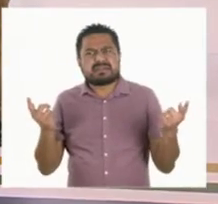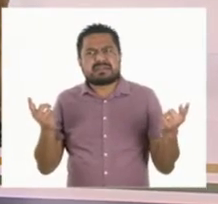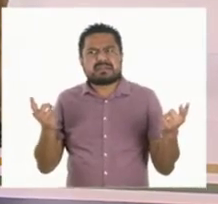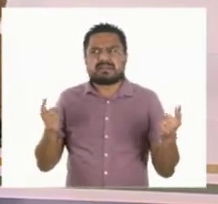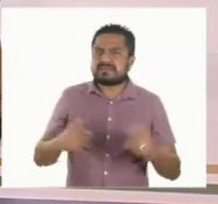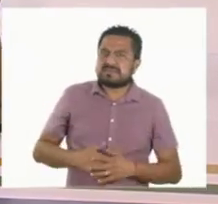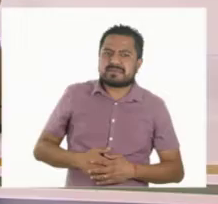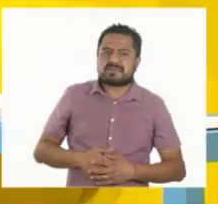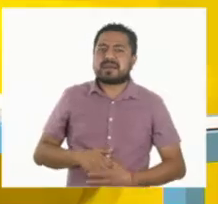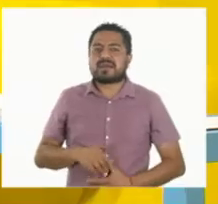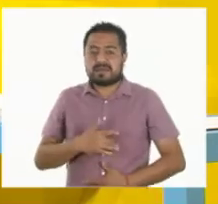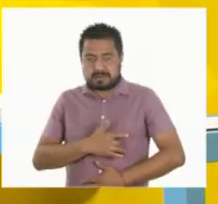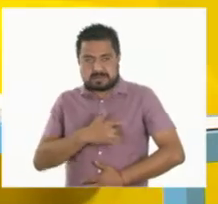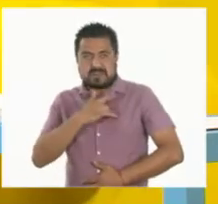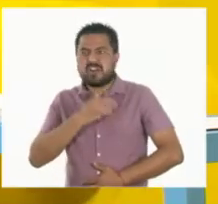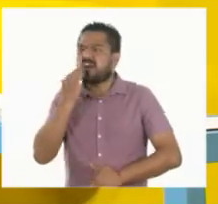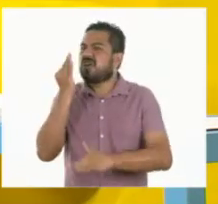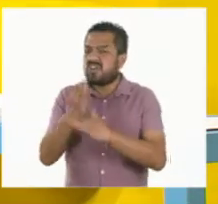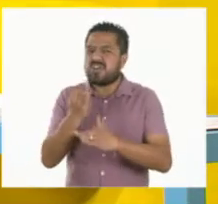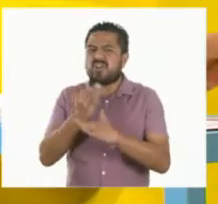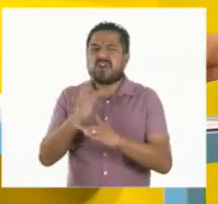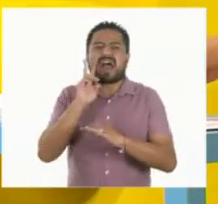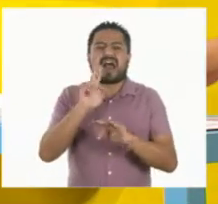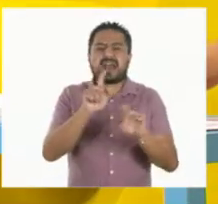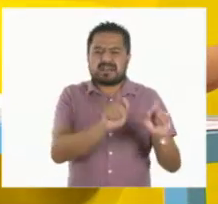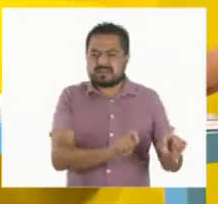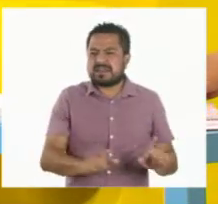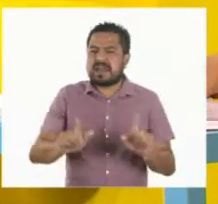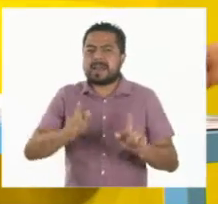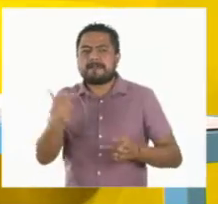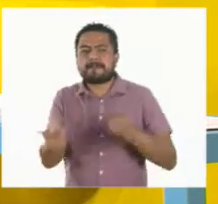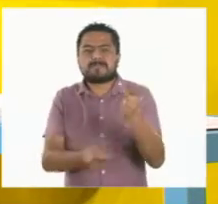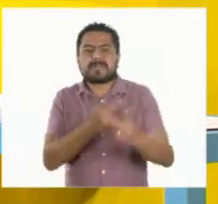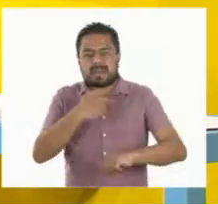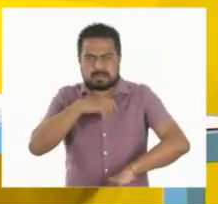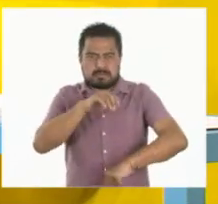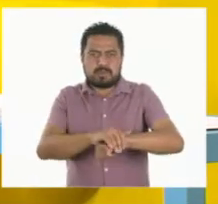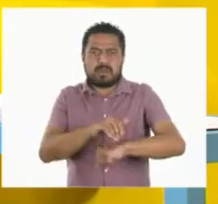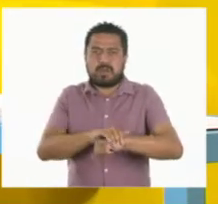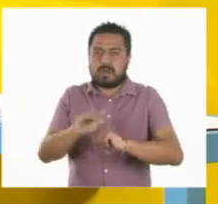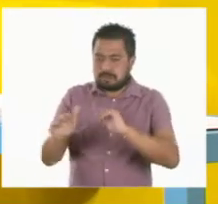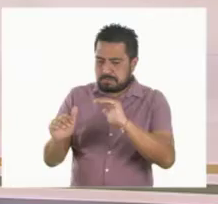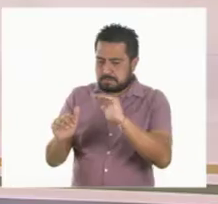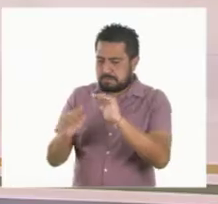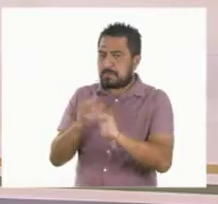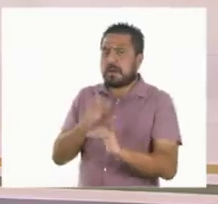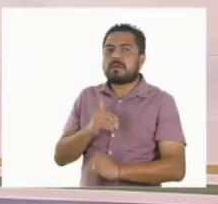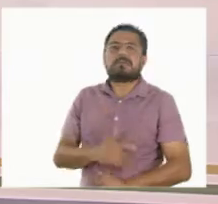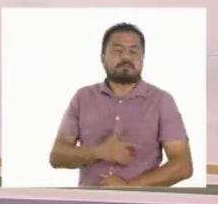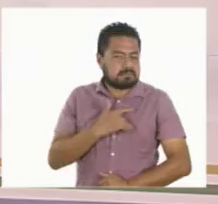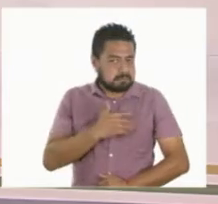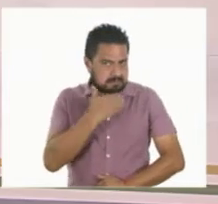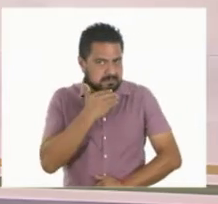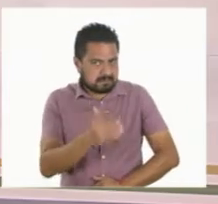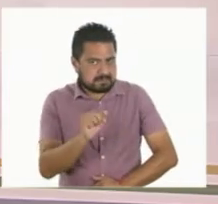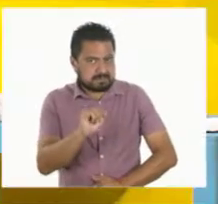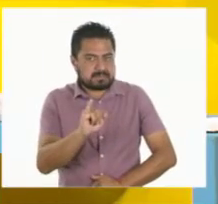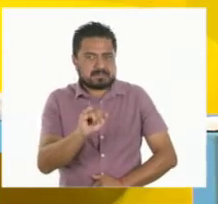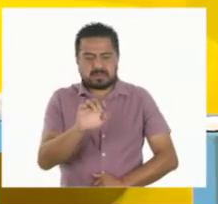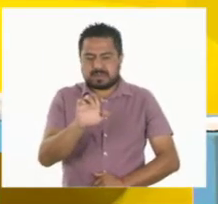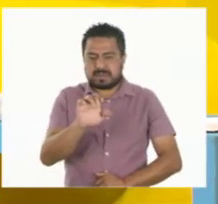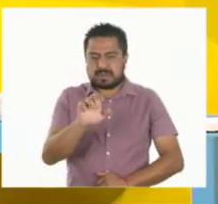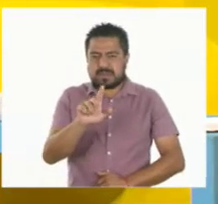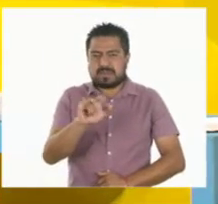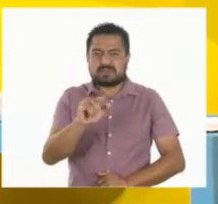Ajá. ¿Qué te parece si vamos a ver una pregunta de uno de nuestros amigos que nos mandaron? Me parece muy bien. ¿Sí? Elizabeth